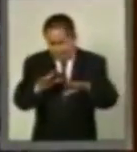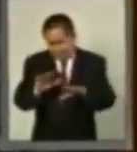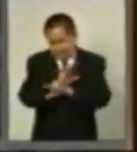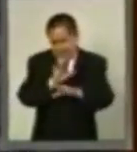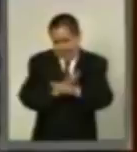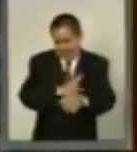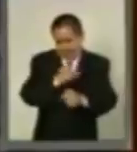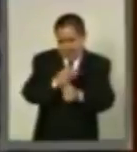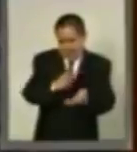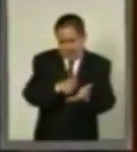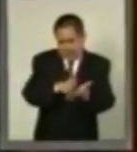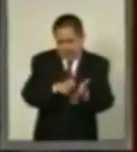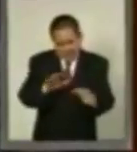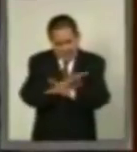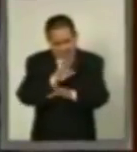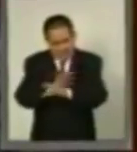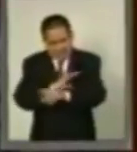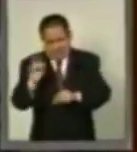modificaciones al respecto.